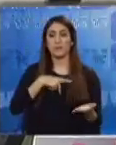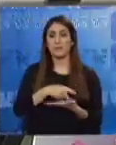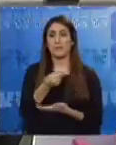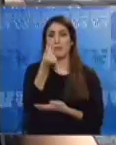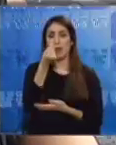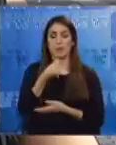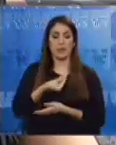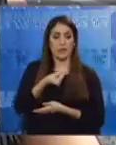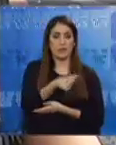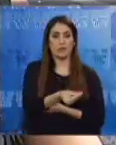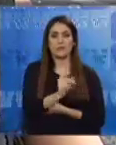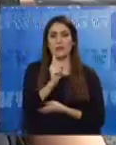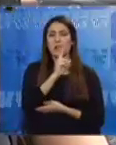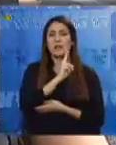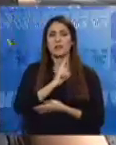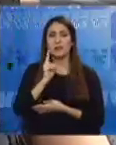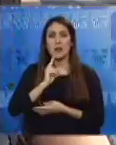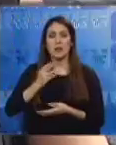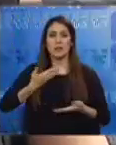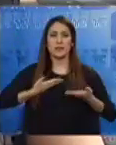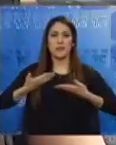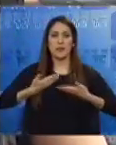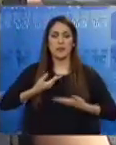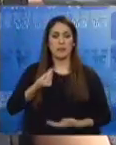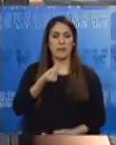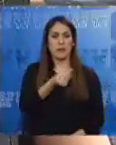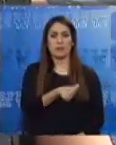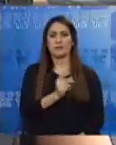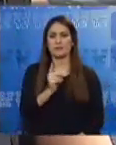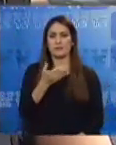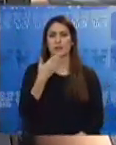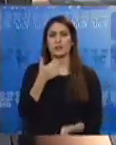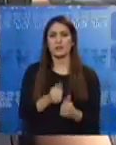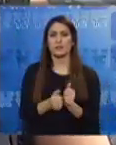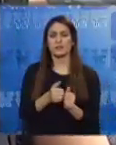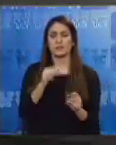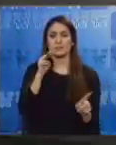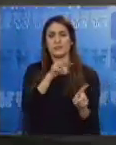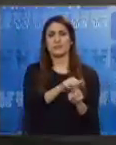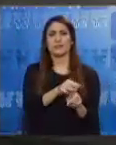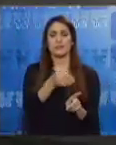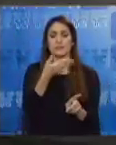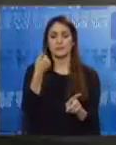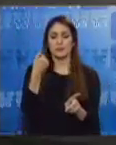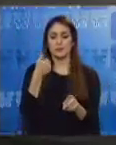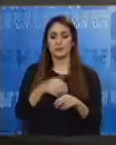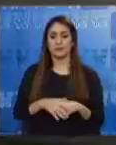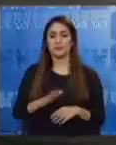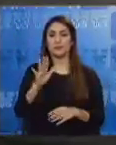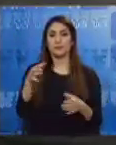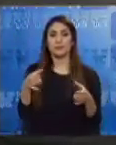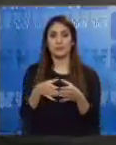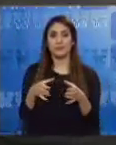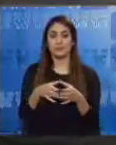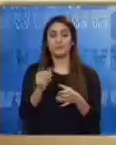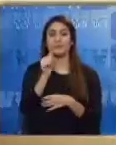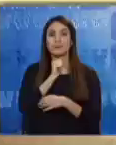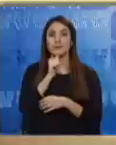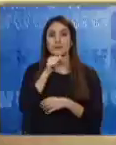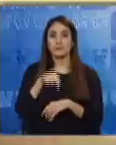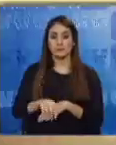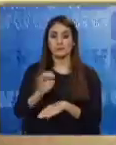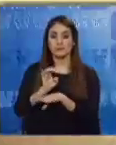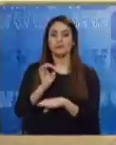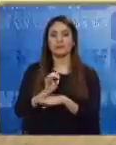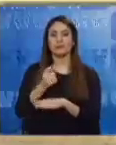dinero físico. Restaurantes, las tiendas, todo el mundo debería utilizar. El presidente de la Asociación de Bancos Privados del Ecuador